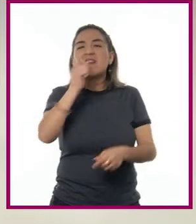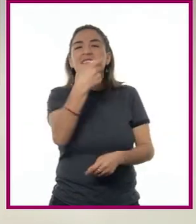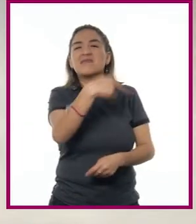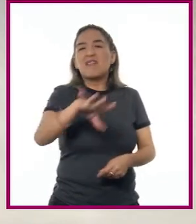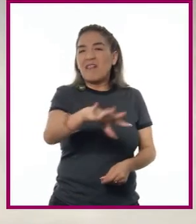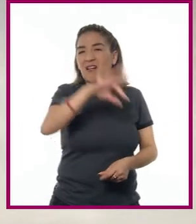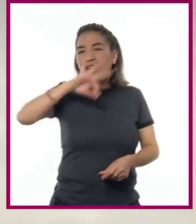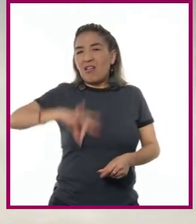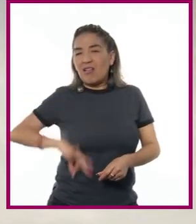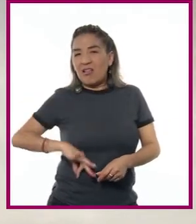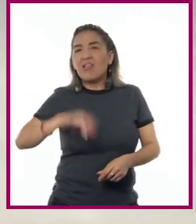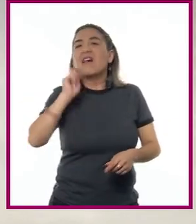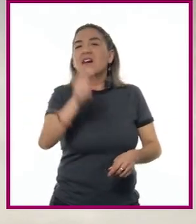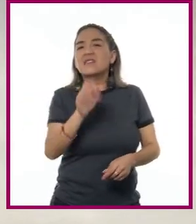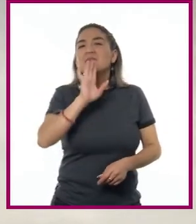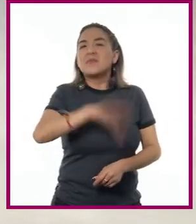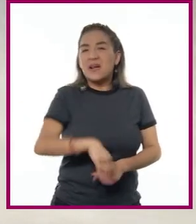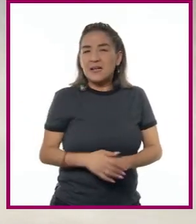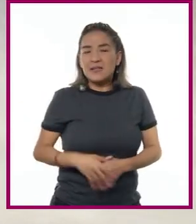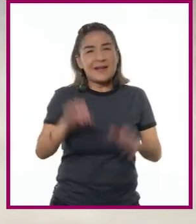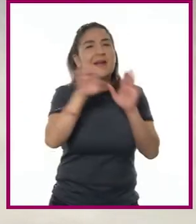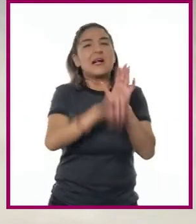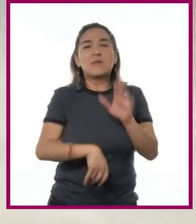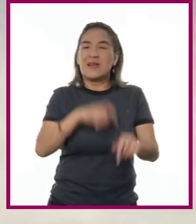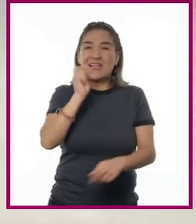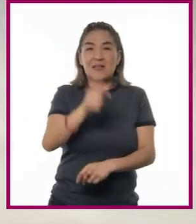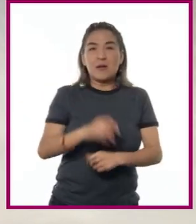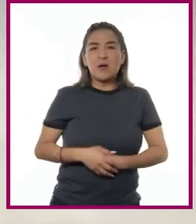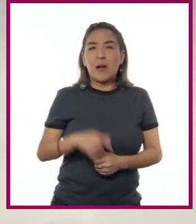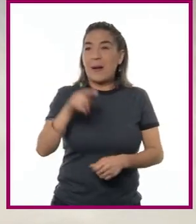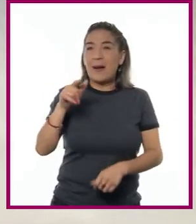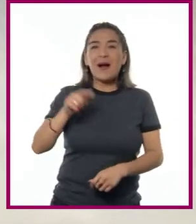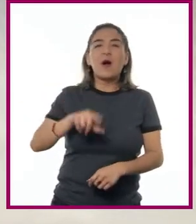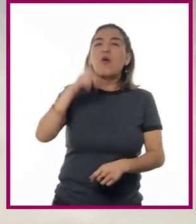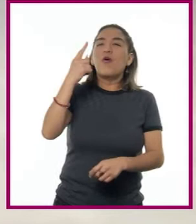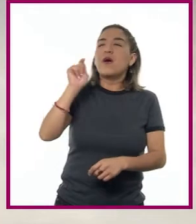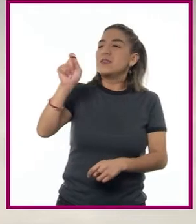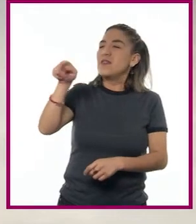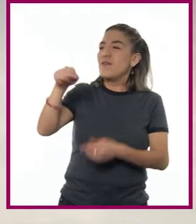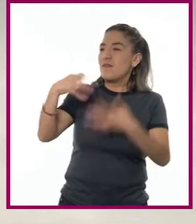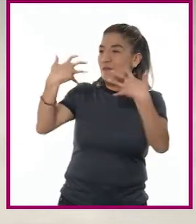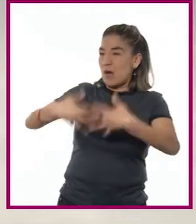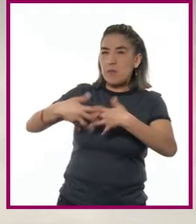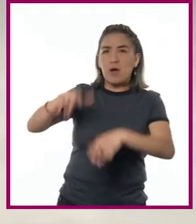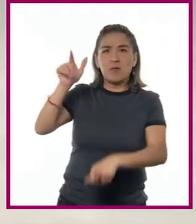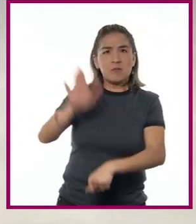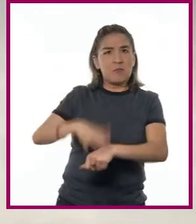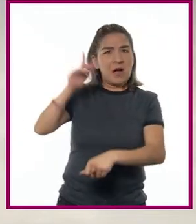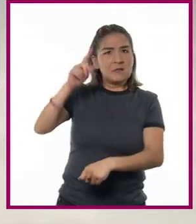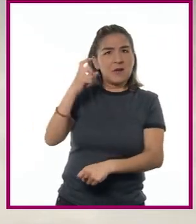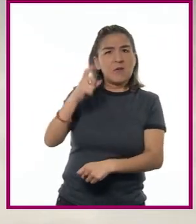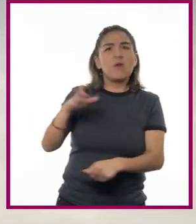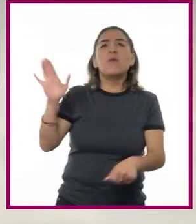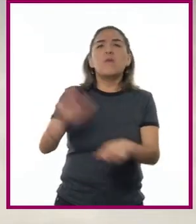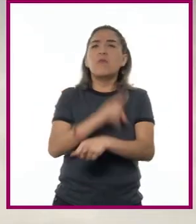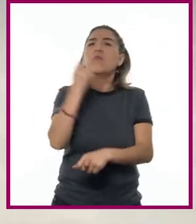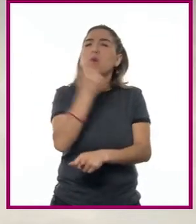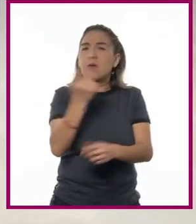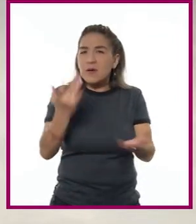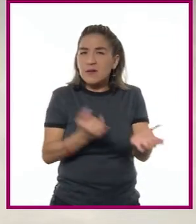del gobierno? Por ejemplo, si se dota de más agua a una fábrica que a la colonia, ¿por qué se decidió